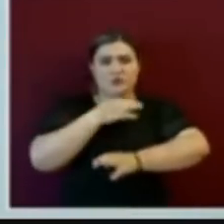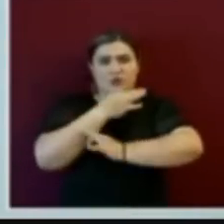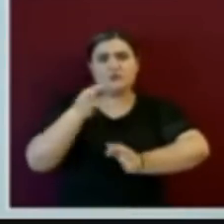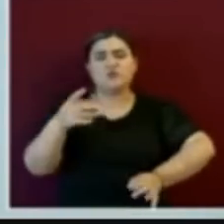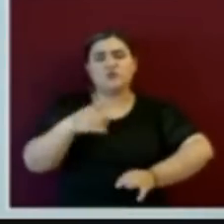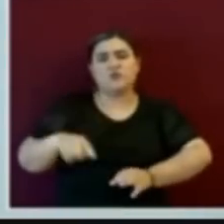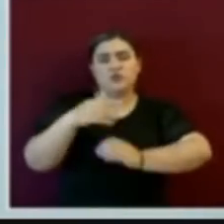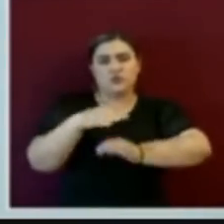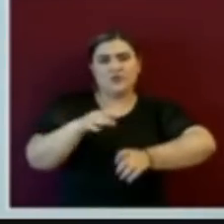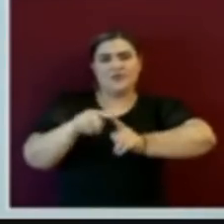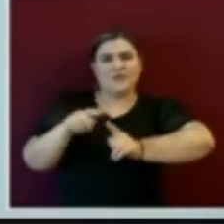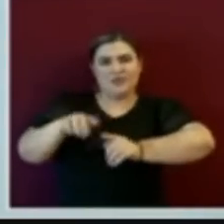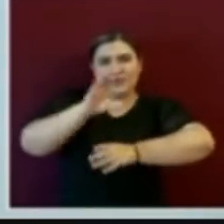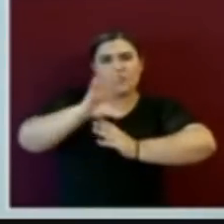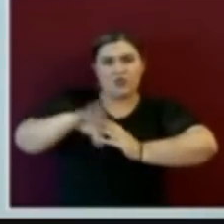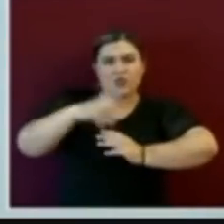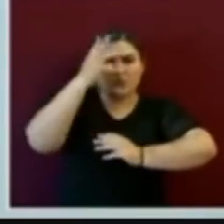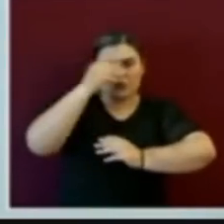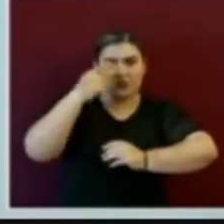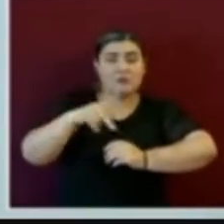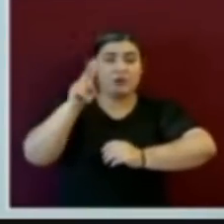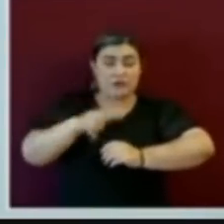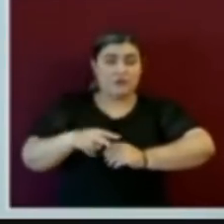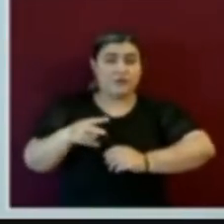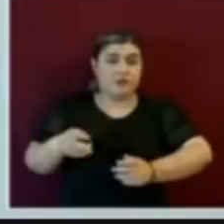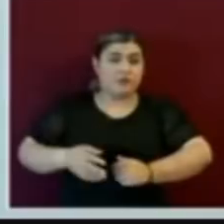informando sobre las conclusiones, pero es